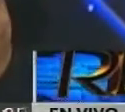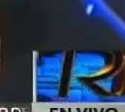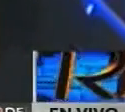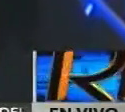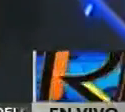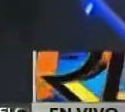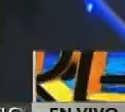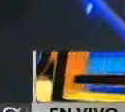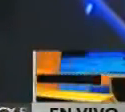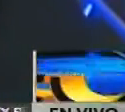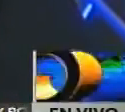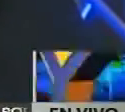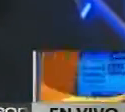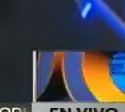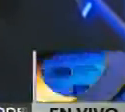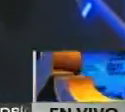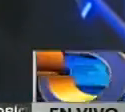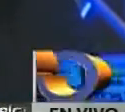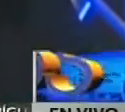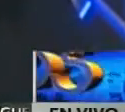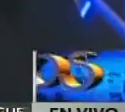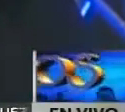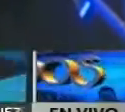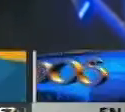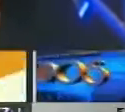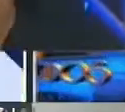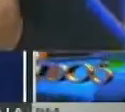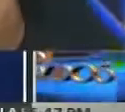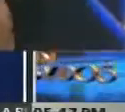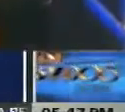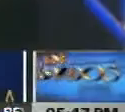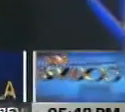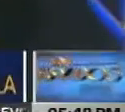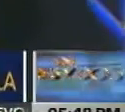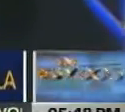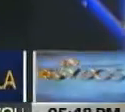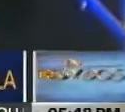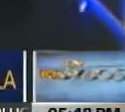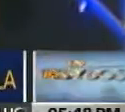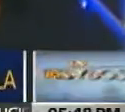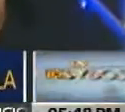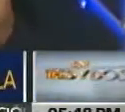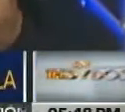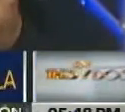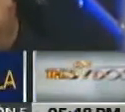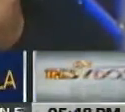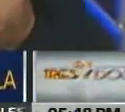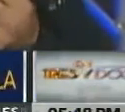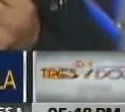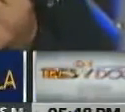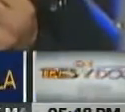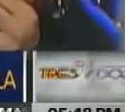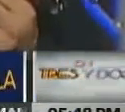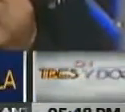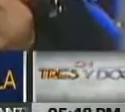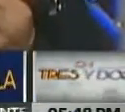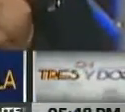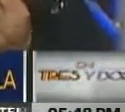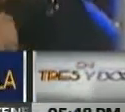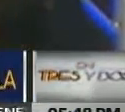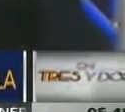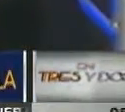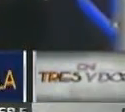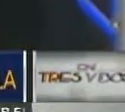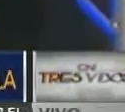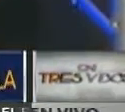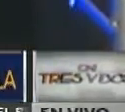el azúcar de mi café, el consuelo de mi dolor. Tu amor que salida del mismo sol, la frutica